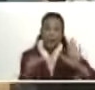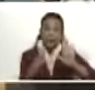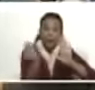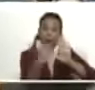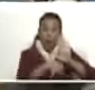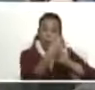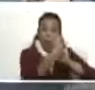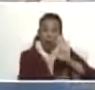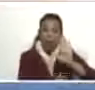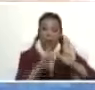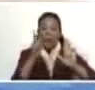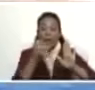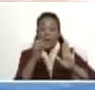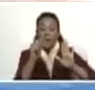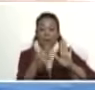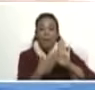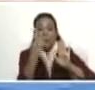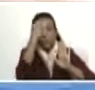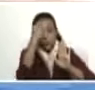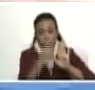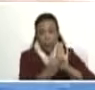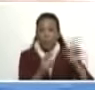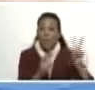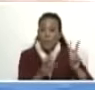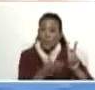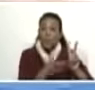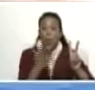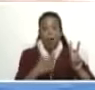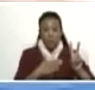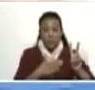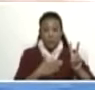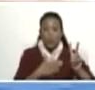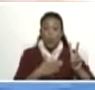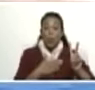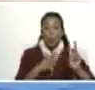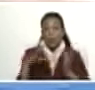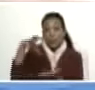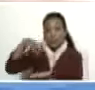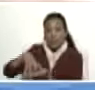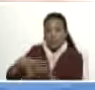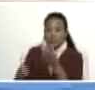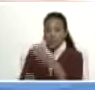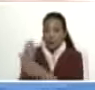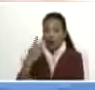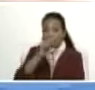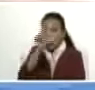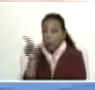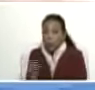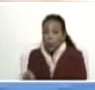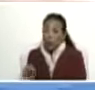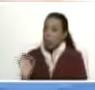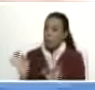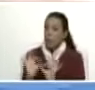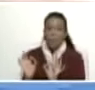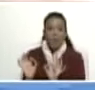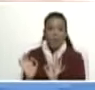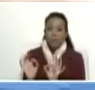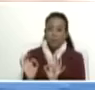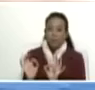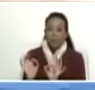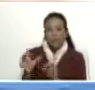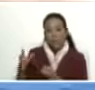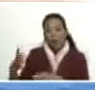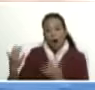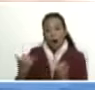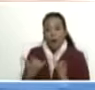convenio, el reconocimiento que Venezuela hace del nuevo Estado de Guyana no implica por parte de